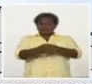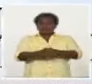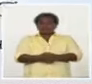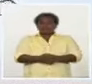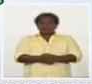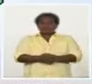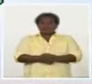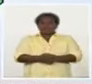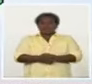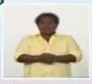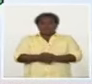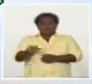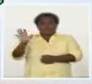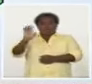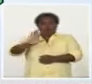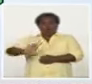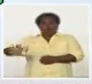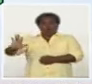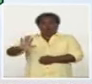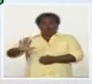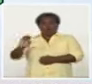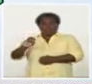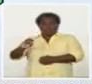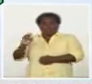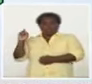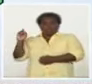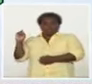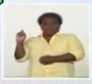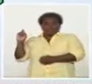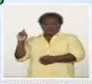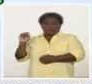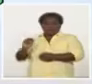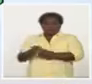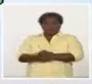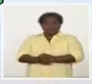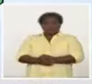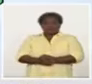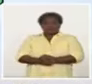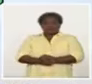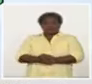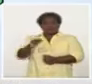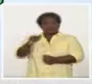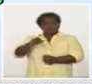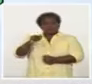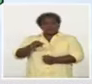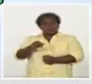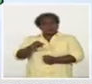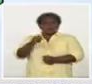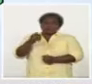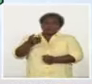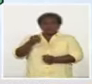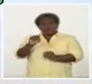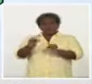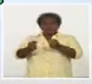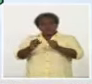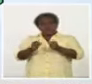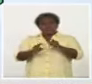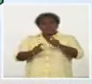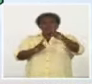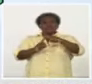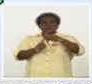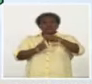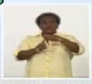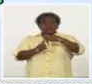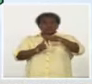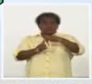del Oriente, pues ahí ustedes lo tienen. Hoy un poco más estable, Las Tunas, provincia que